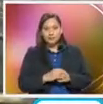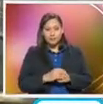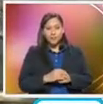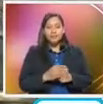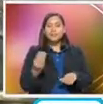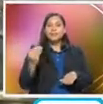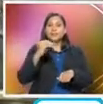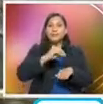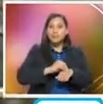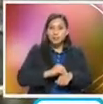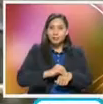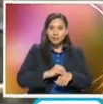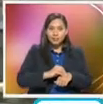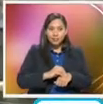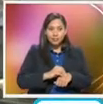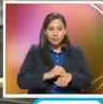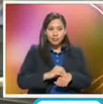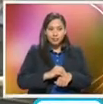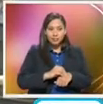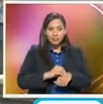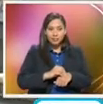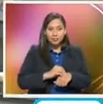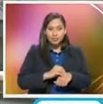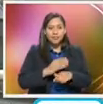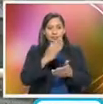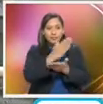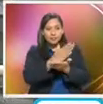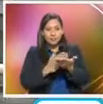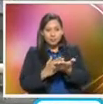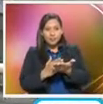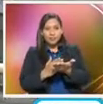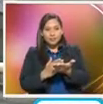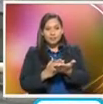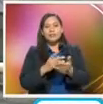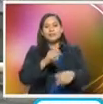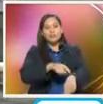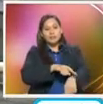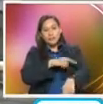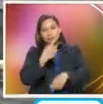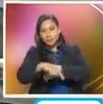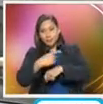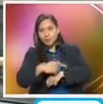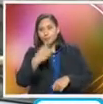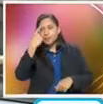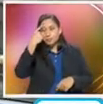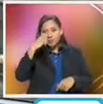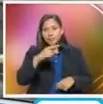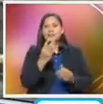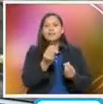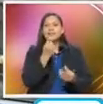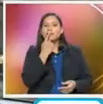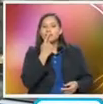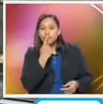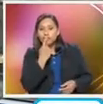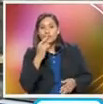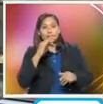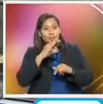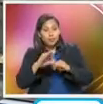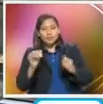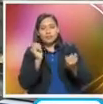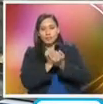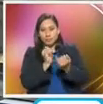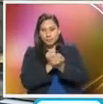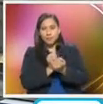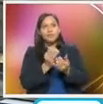lo vamos a poner, se lo podemos poner, la mitad la podríamos Durante. poner durante, sí, para que vaya soltando como mucho el sabor. Y al final